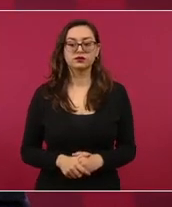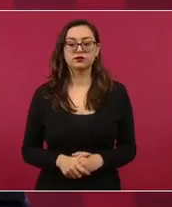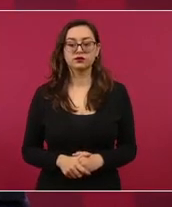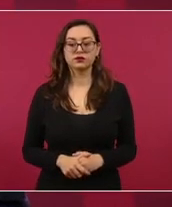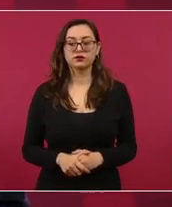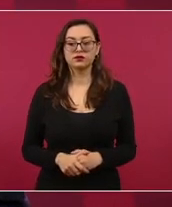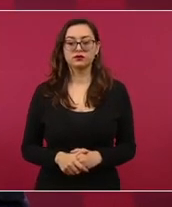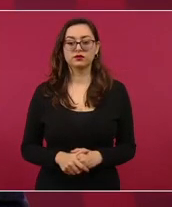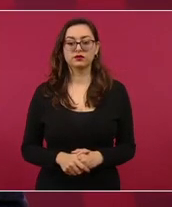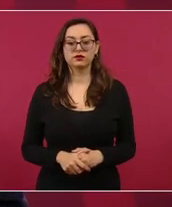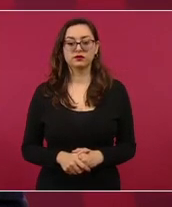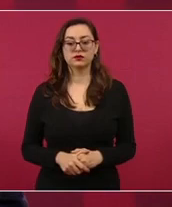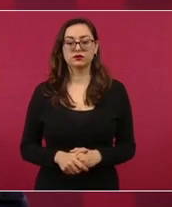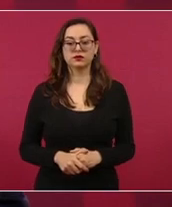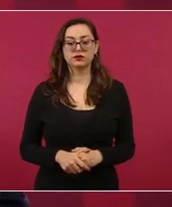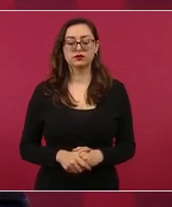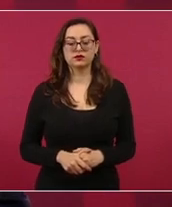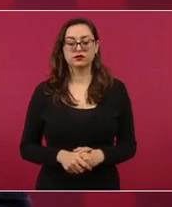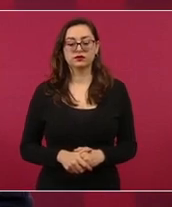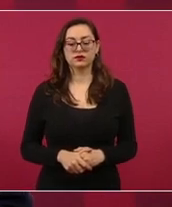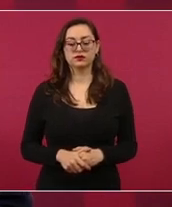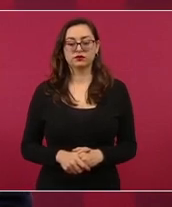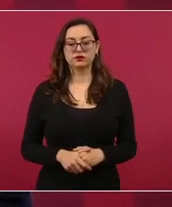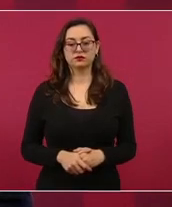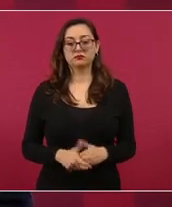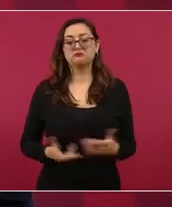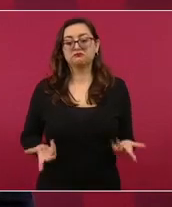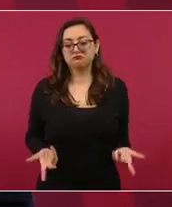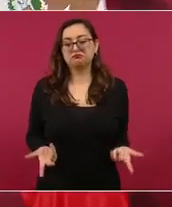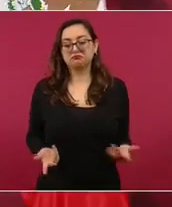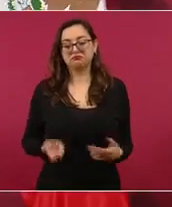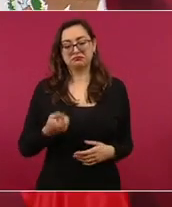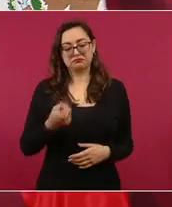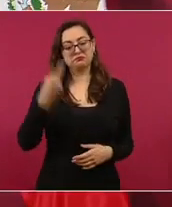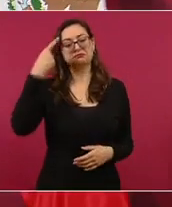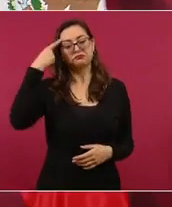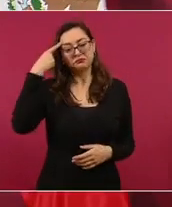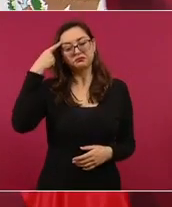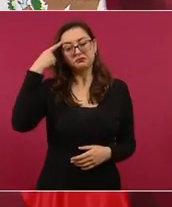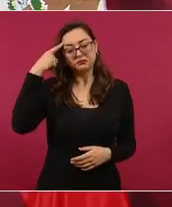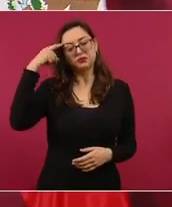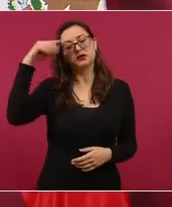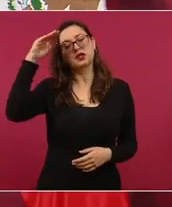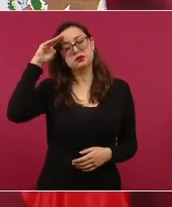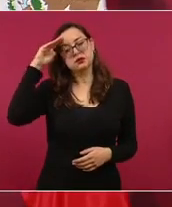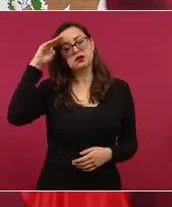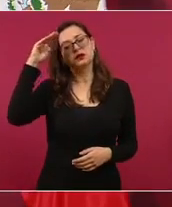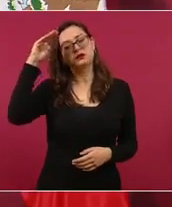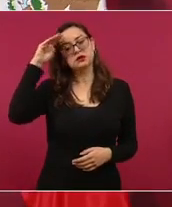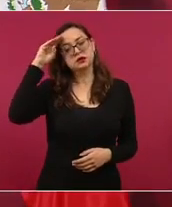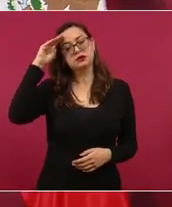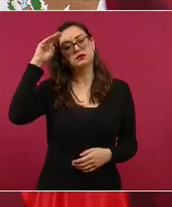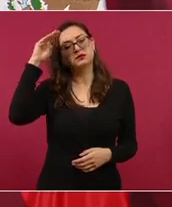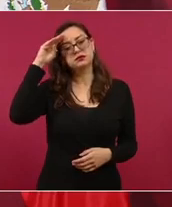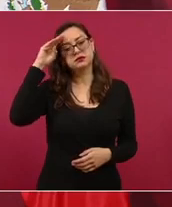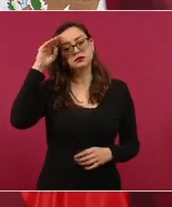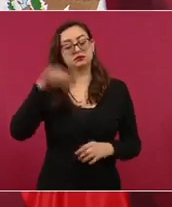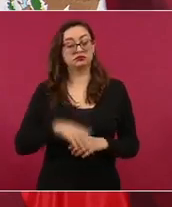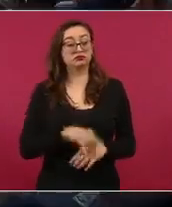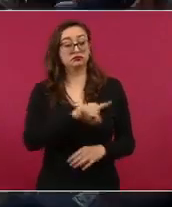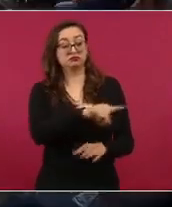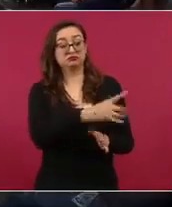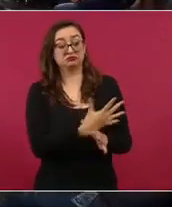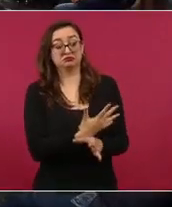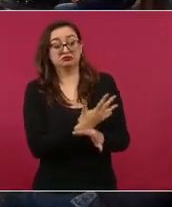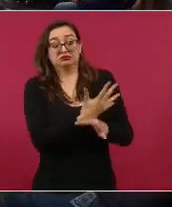eso es lo que se tiene que tomar en cuenta, ¿no? Dicen, se vive una